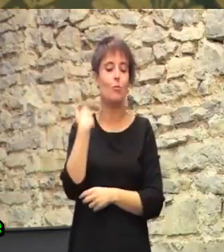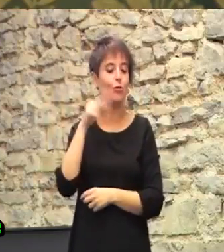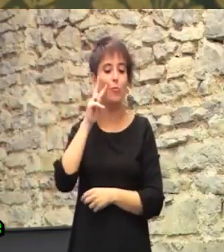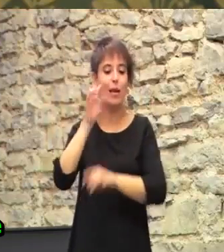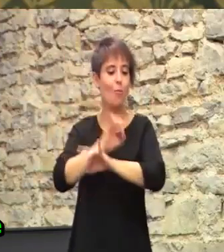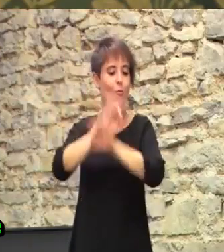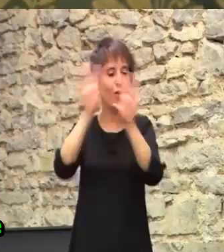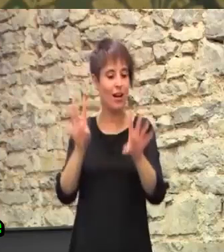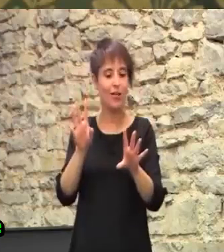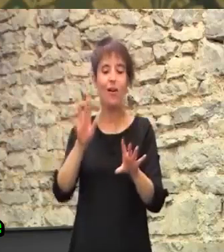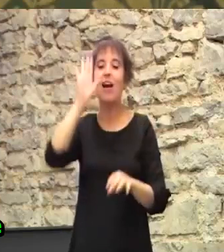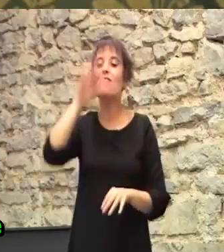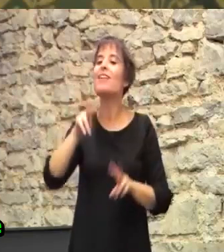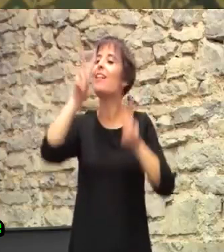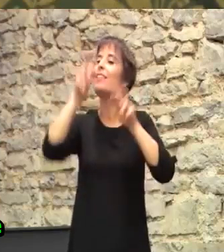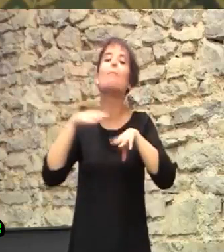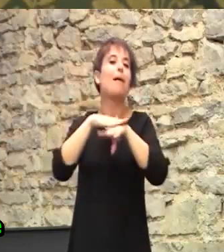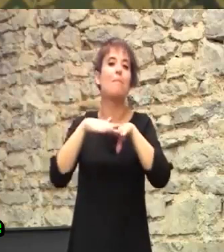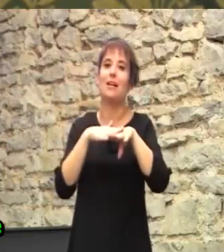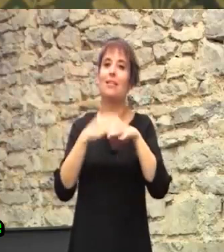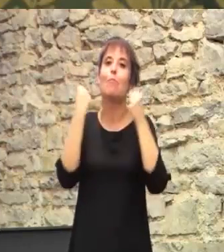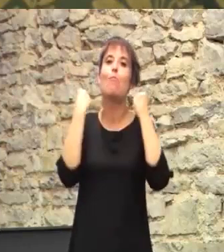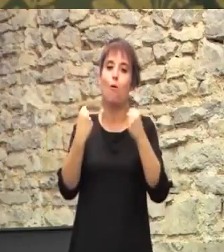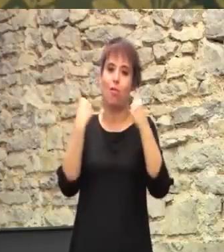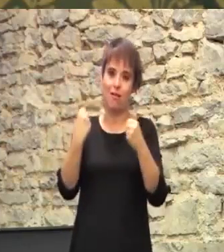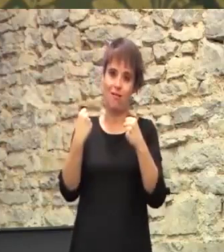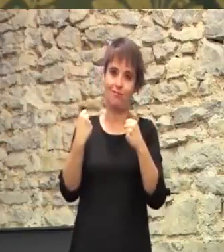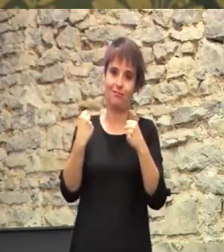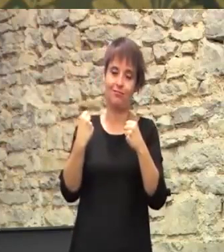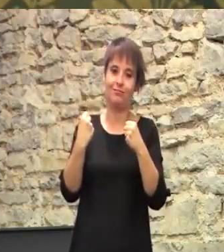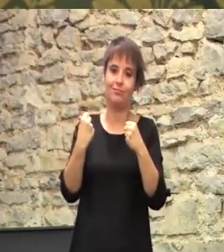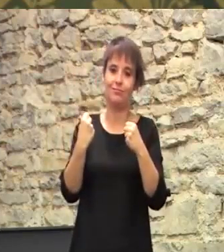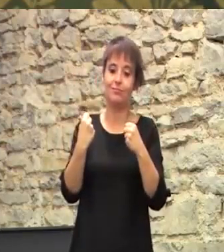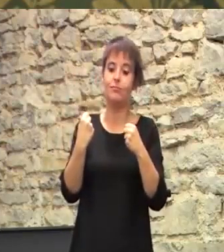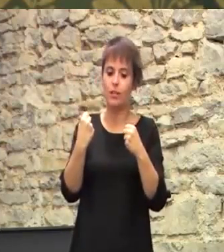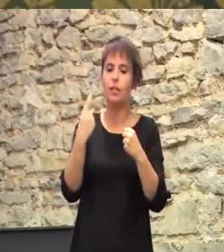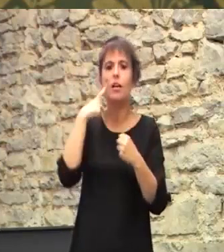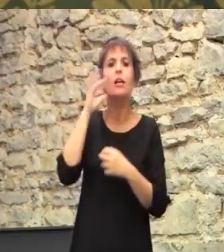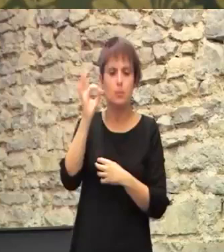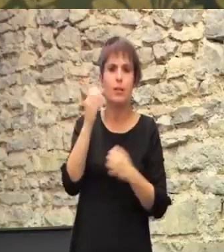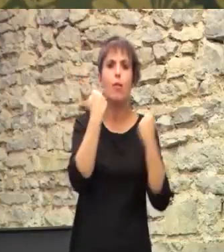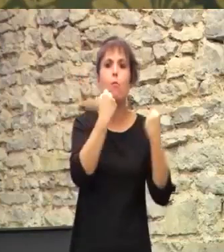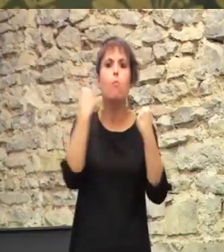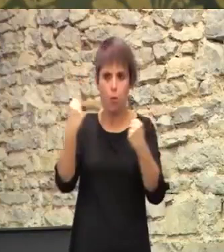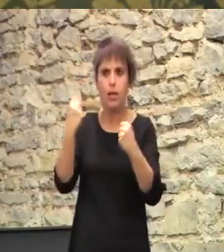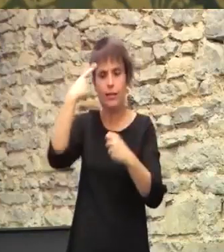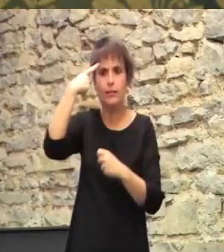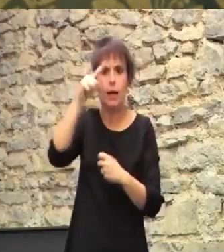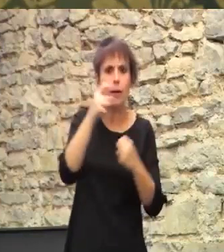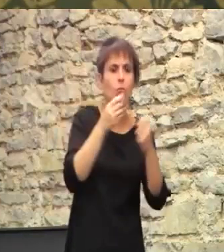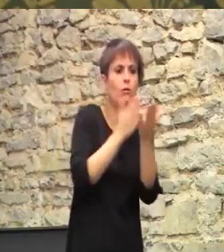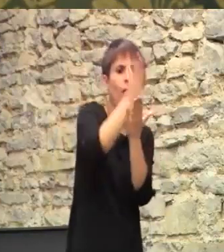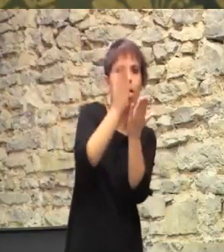que el tema de fondo y el tema de base era el tema del poder y que hay varios recursos de poder todos lo sabemos